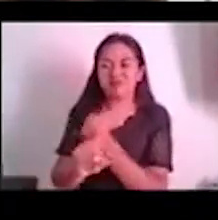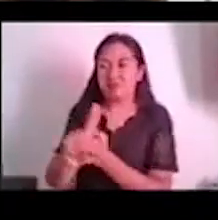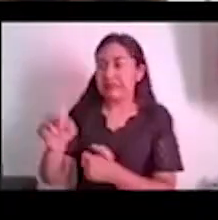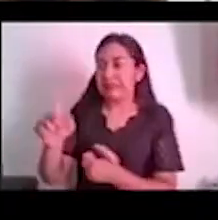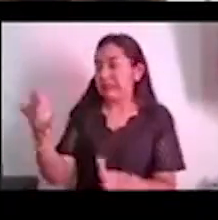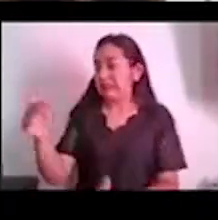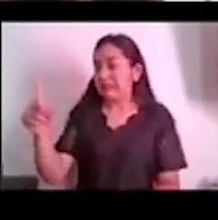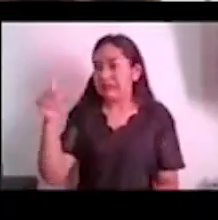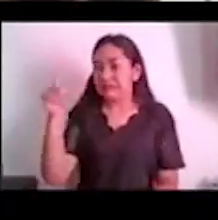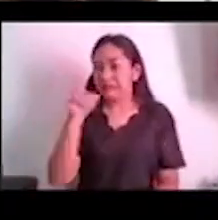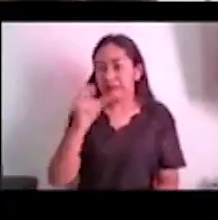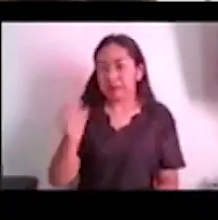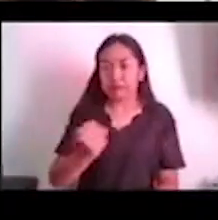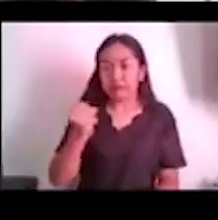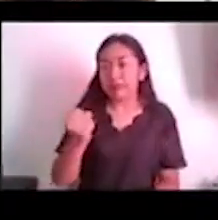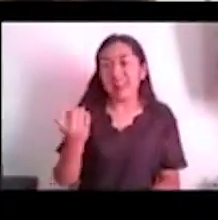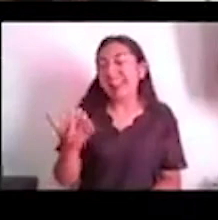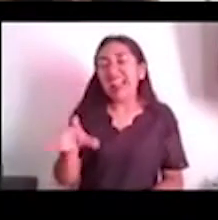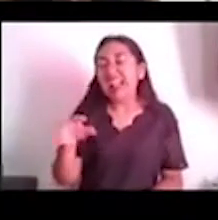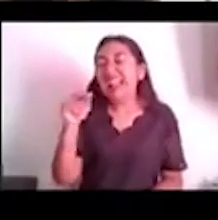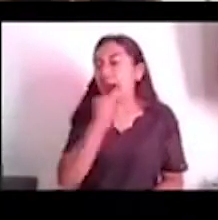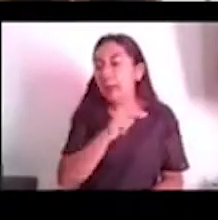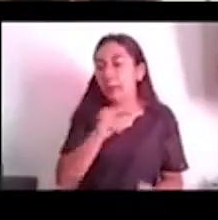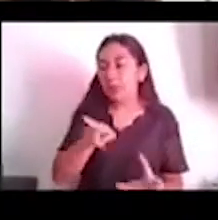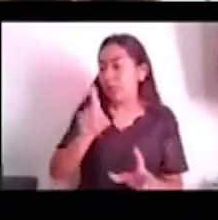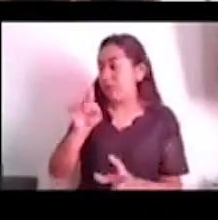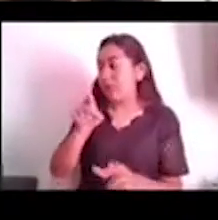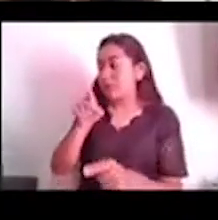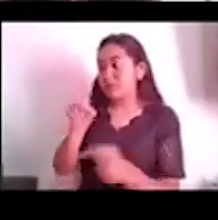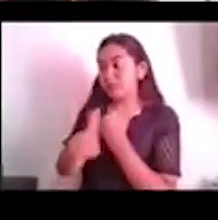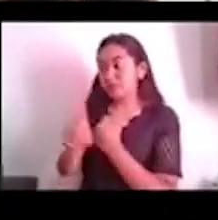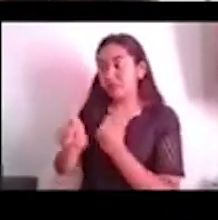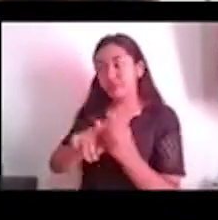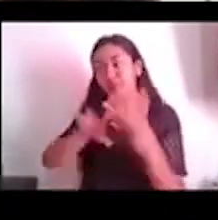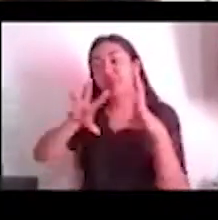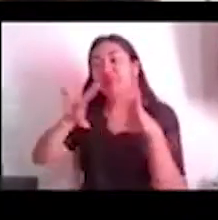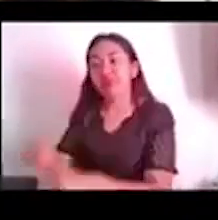momento cualquiera de los dos podía conquistar a otro. Claro. Esta guerra es la de